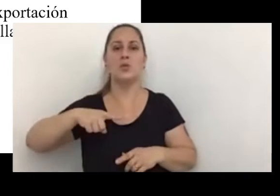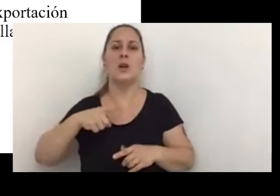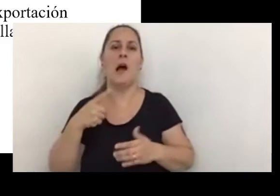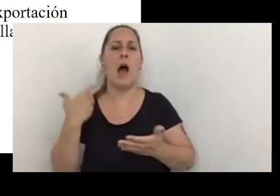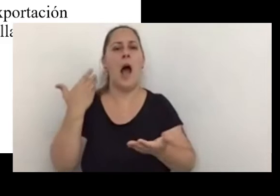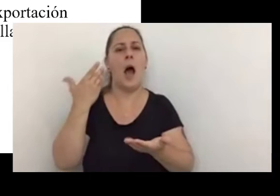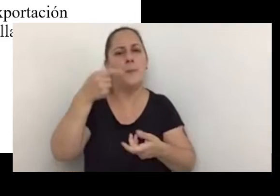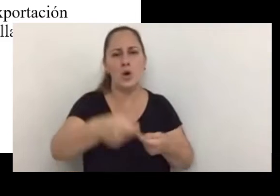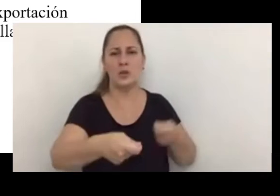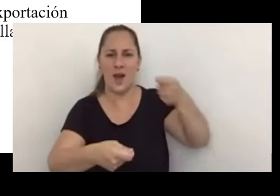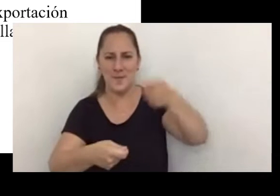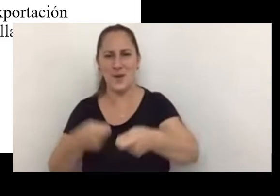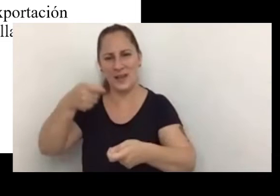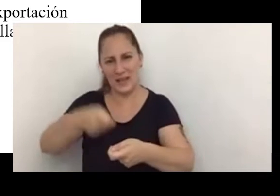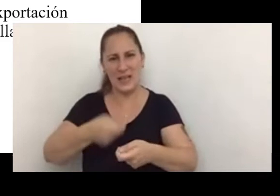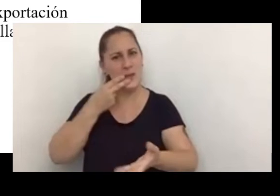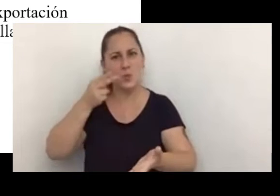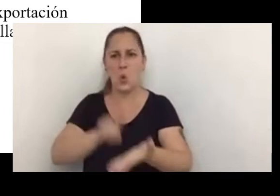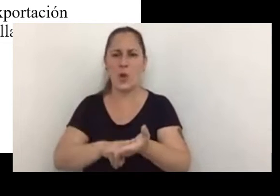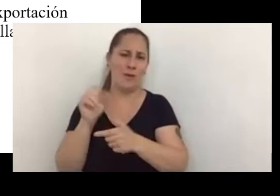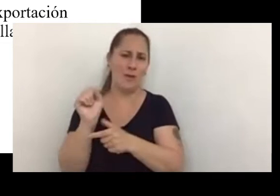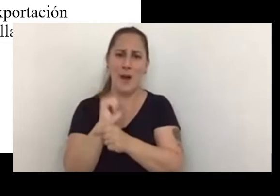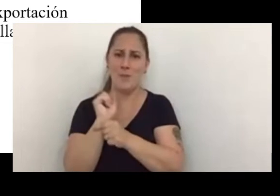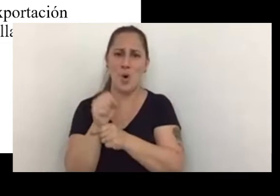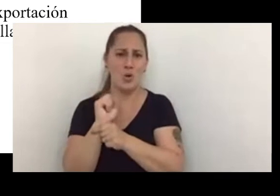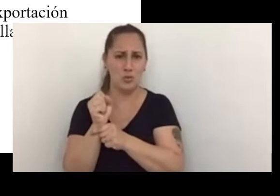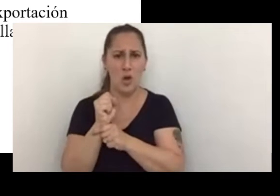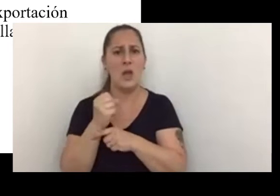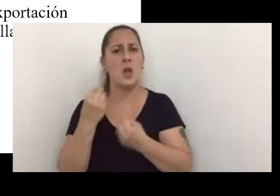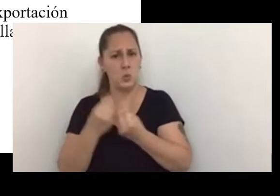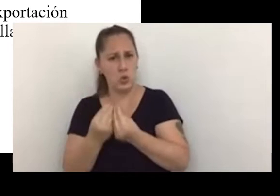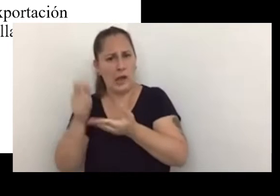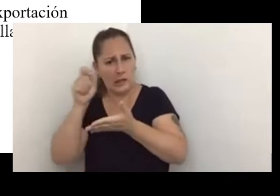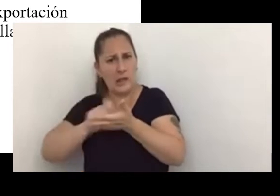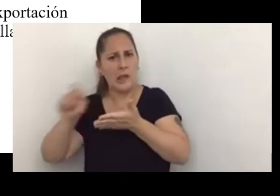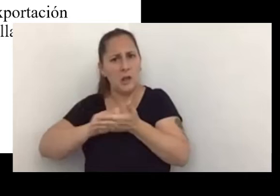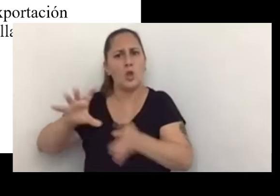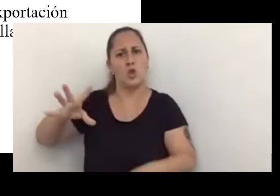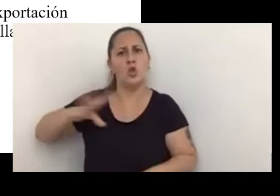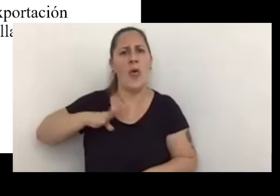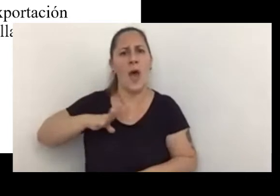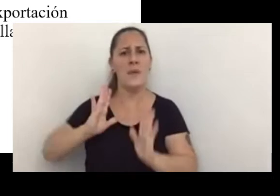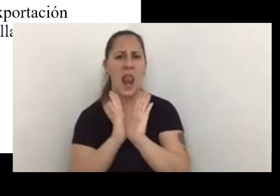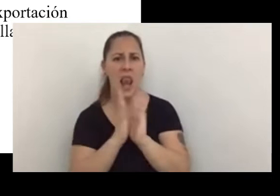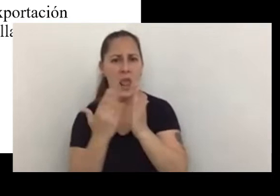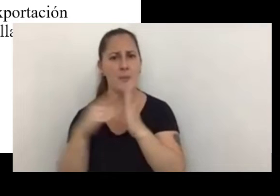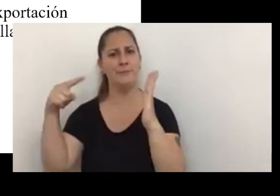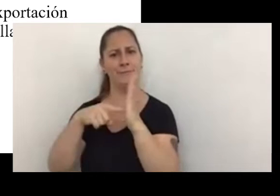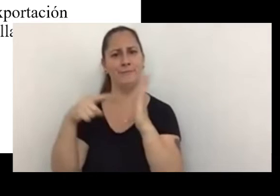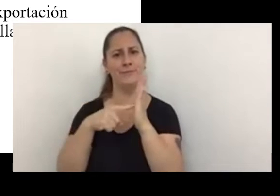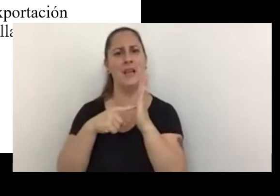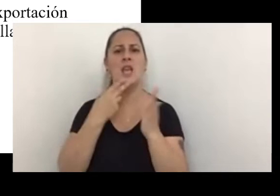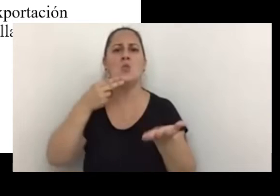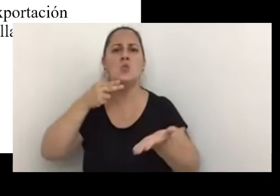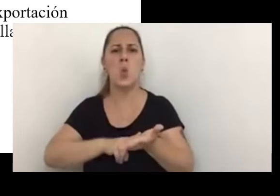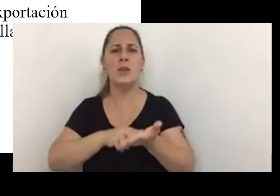encontramos con un impuesto que fue famoso y que muchos autores siguen citando en sus bibliografías, que es el impuesto a la orina. No